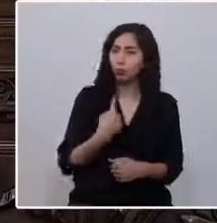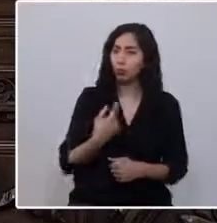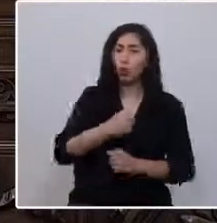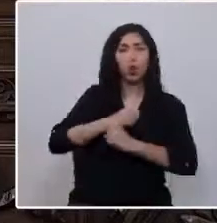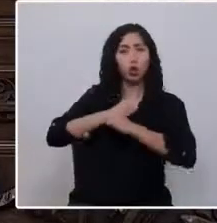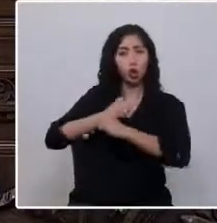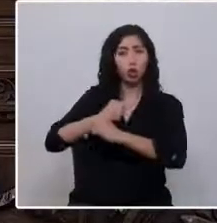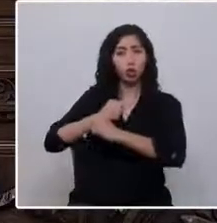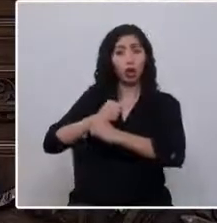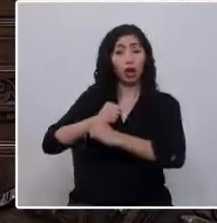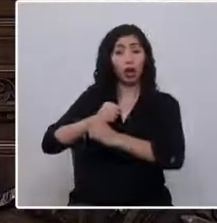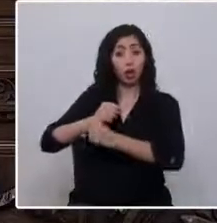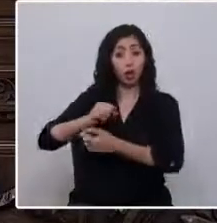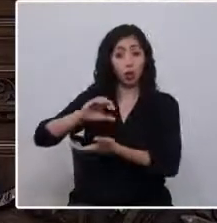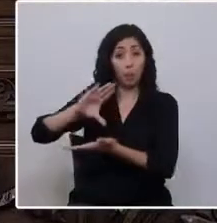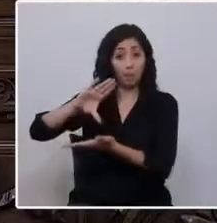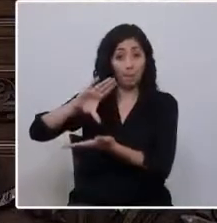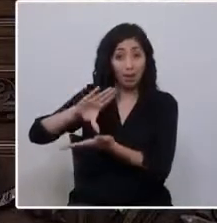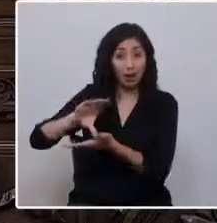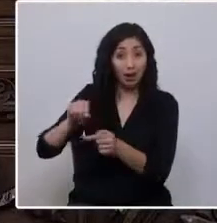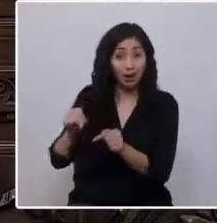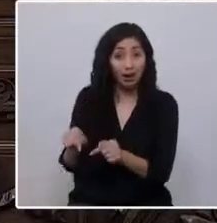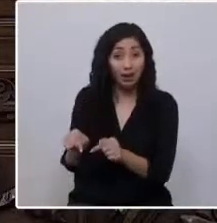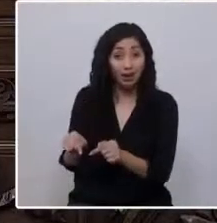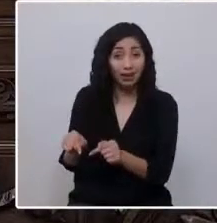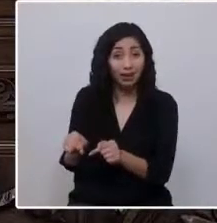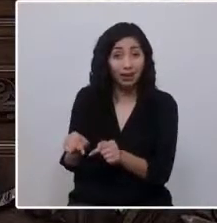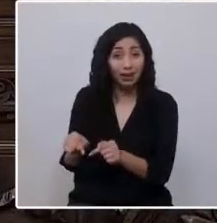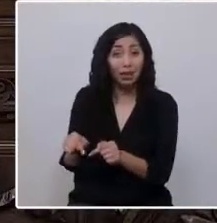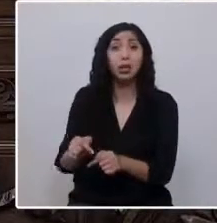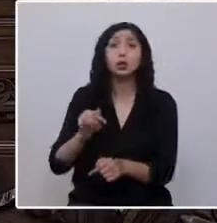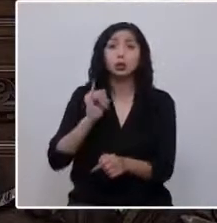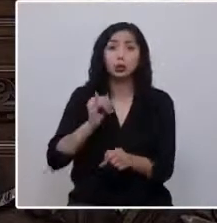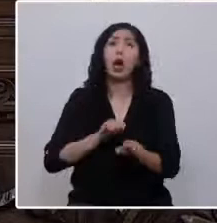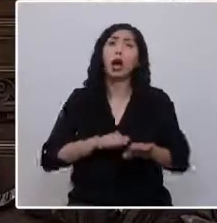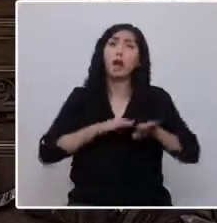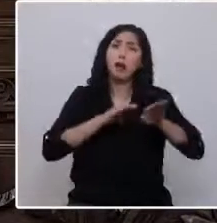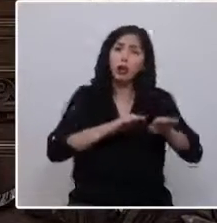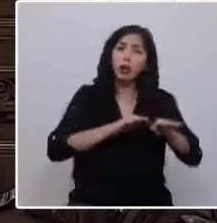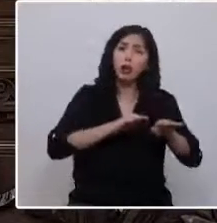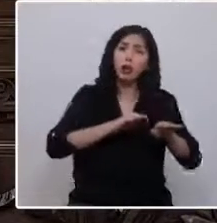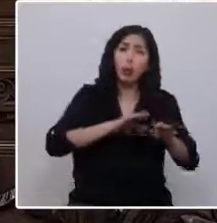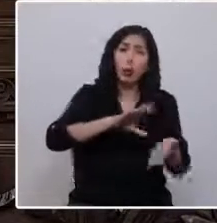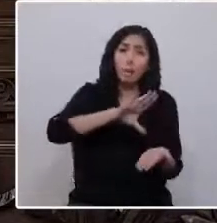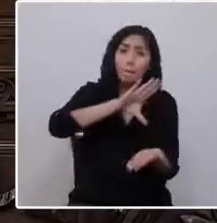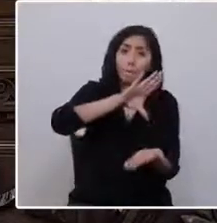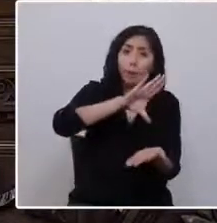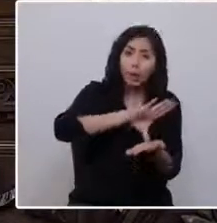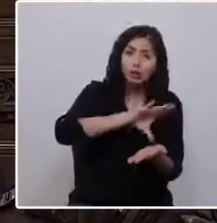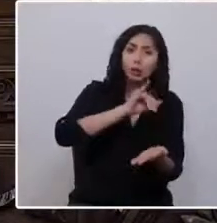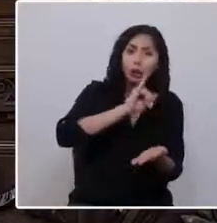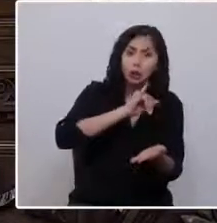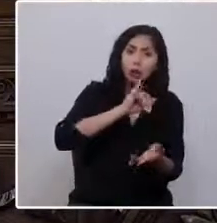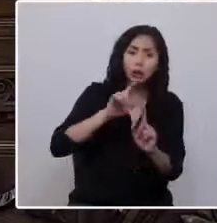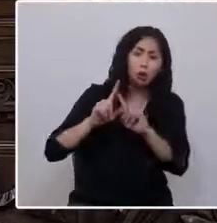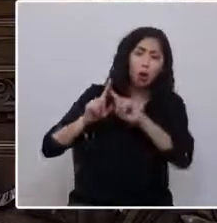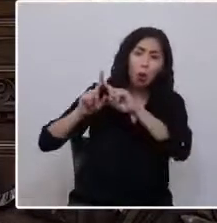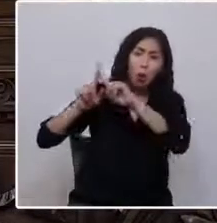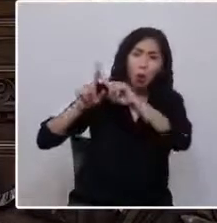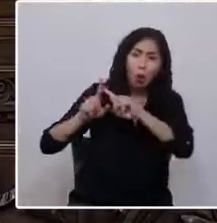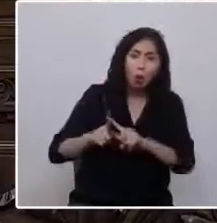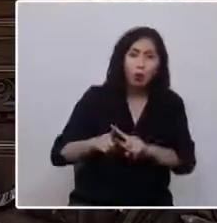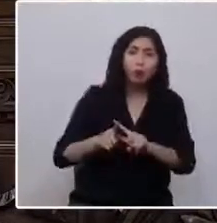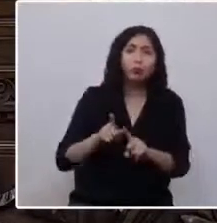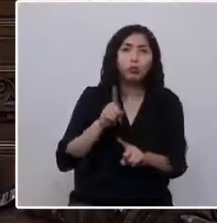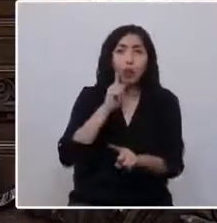en la medida de lo posible y si a favor de un país en la medida del sacrificio de quienes aún